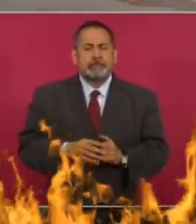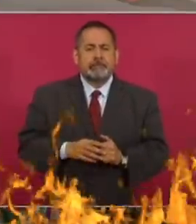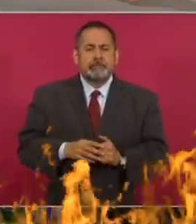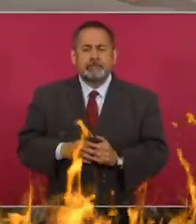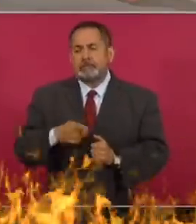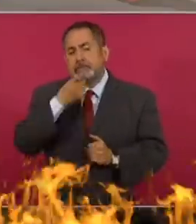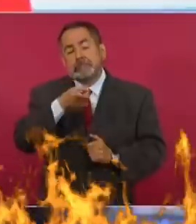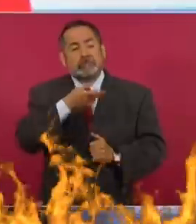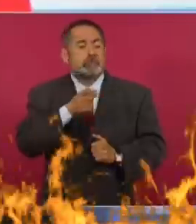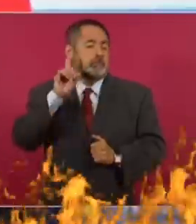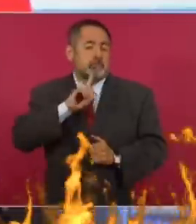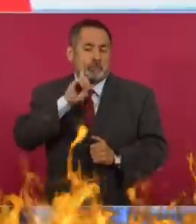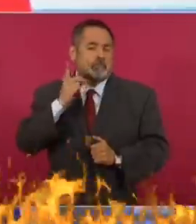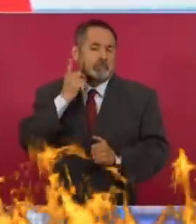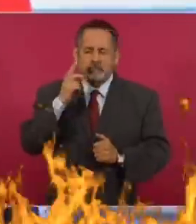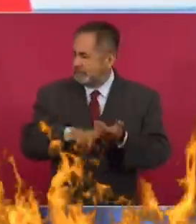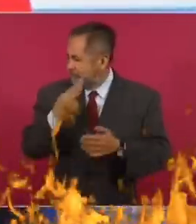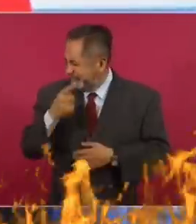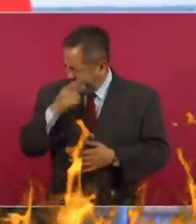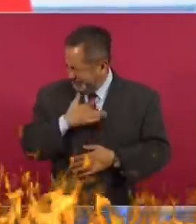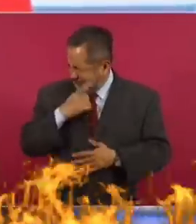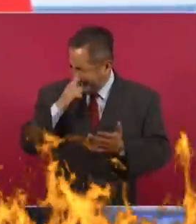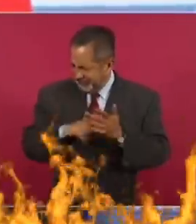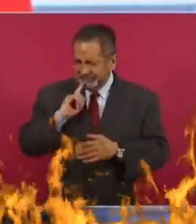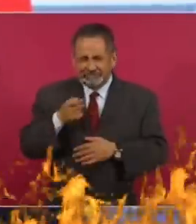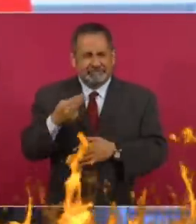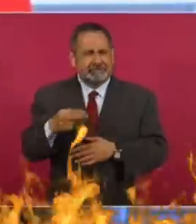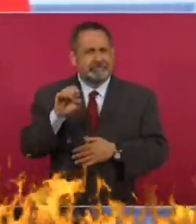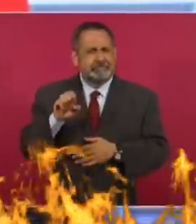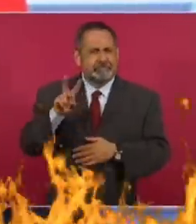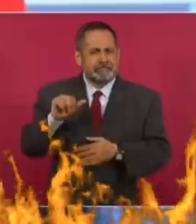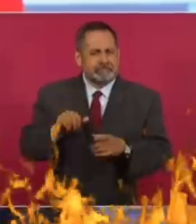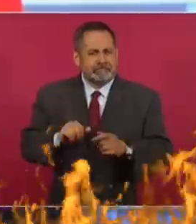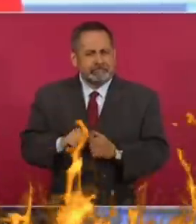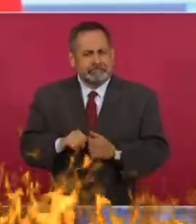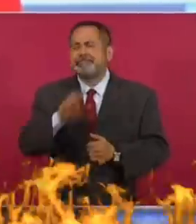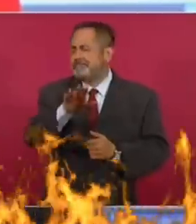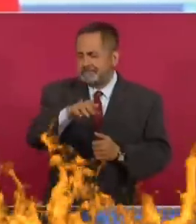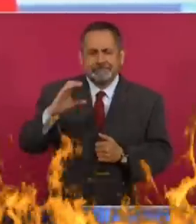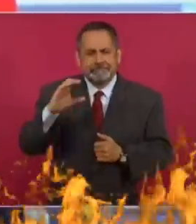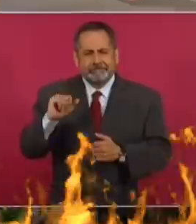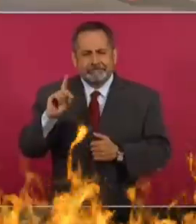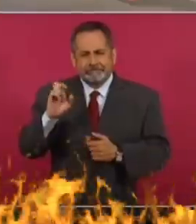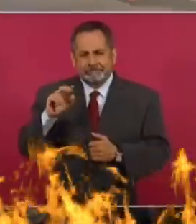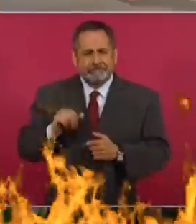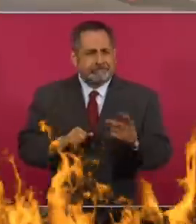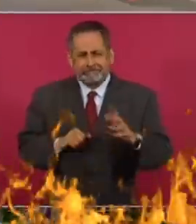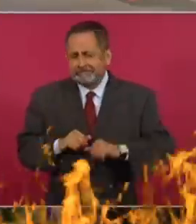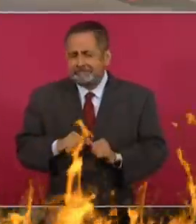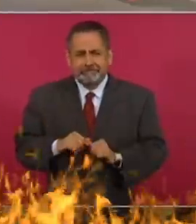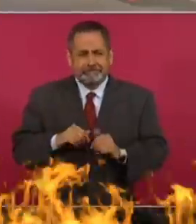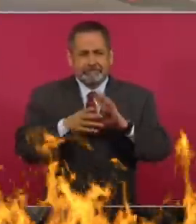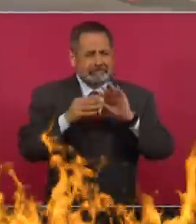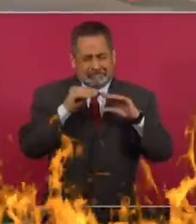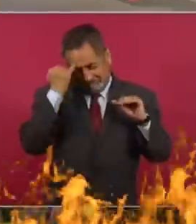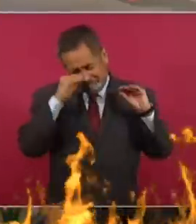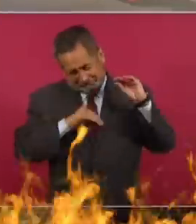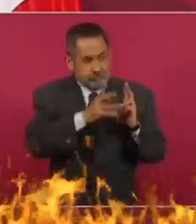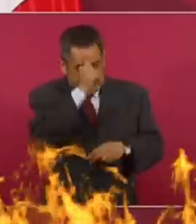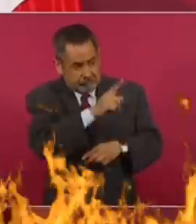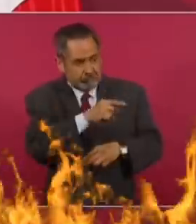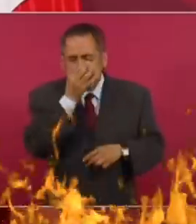una legisladora, Eva creo que se llamaba, se llama la señora, Cadena, y todo lo manejaron